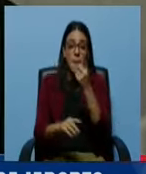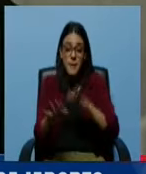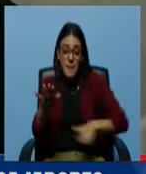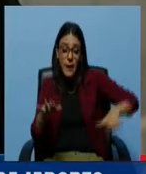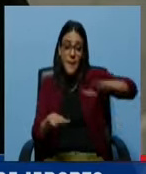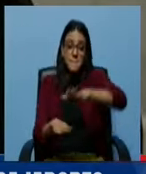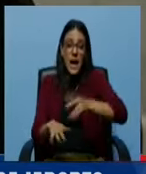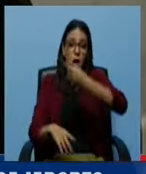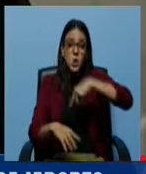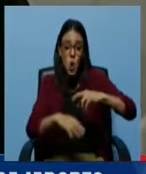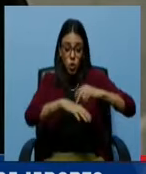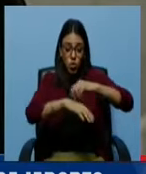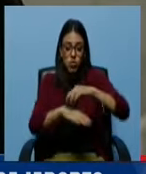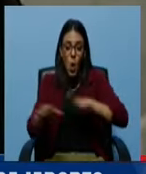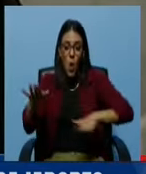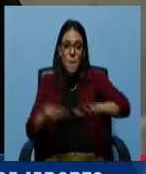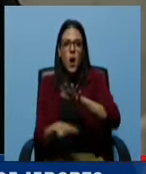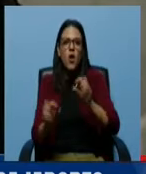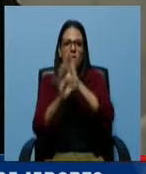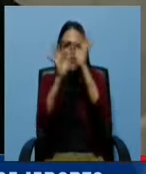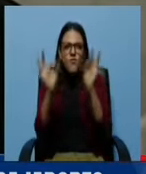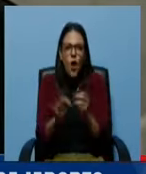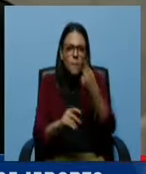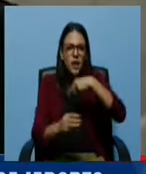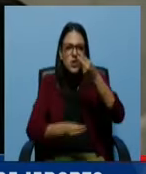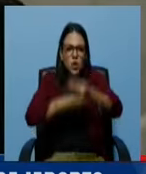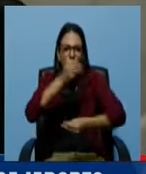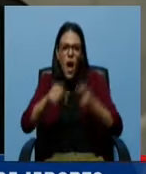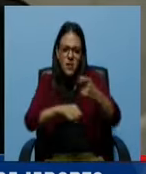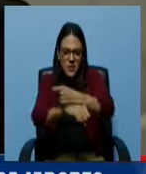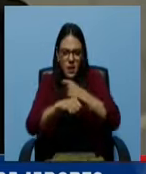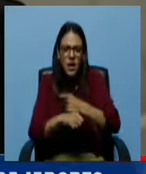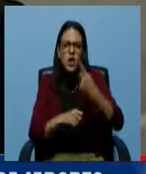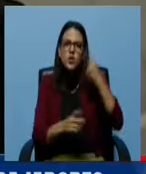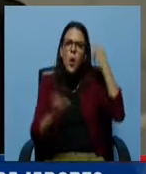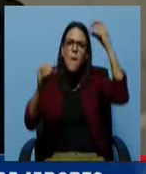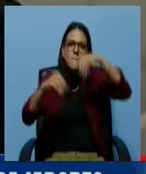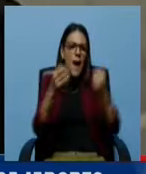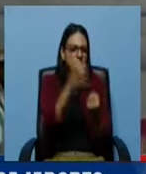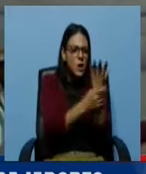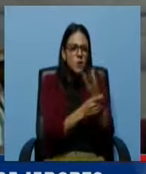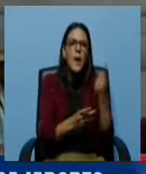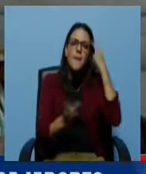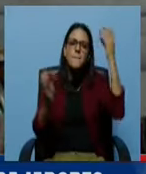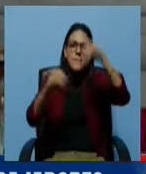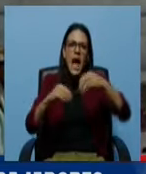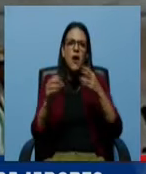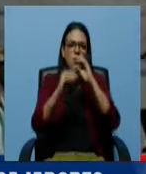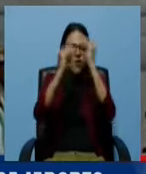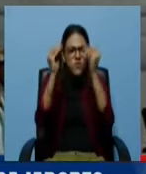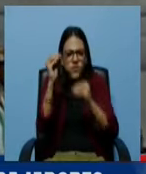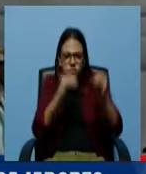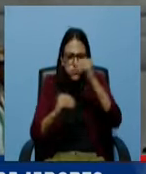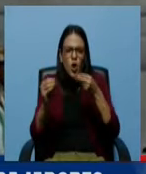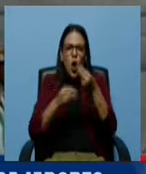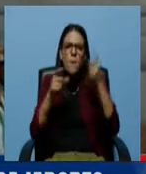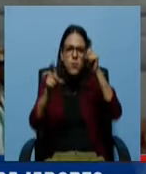demos, el modelo de gestión, el plan productivo, el plan formativo, esté bien